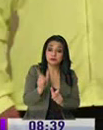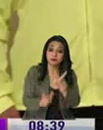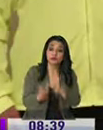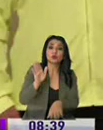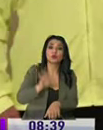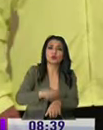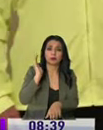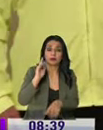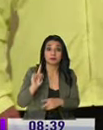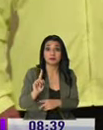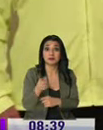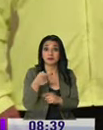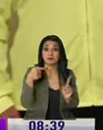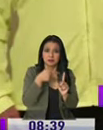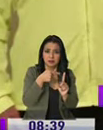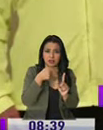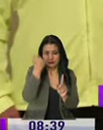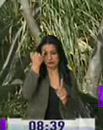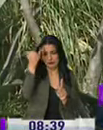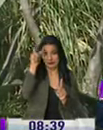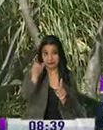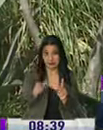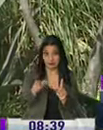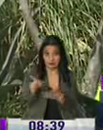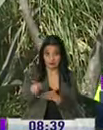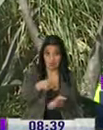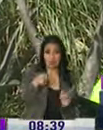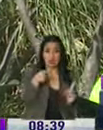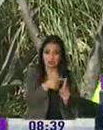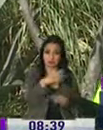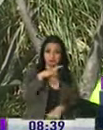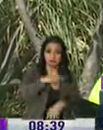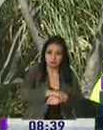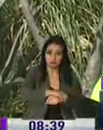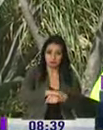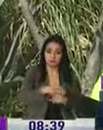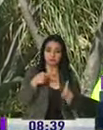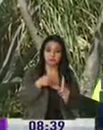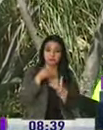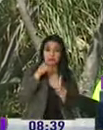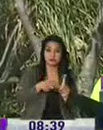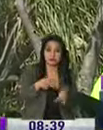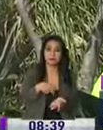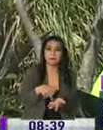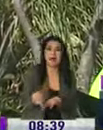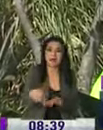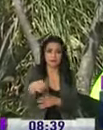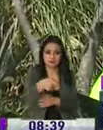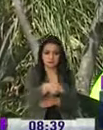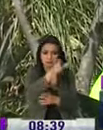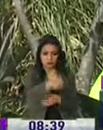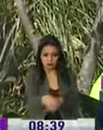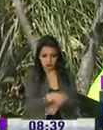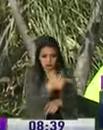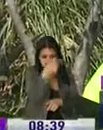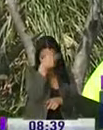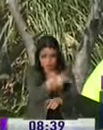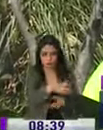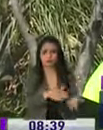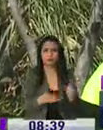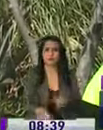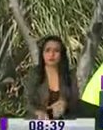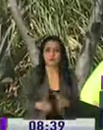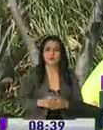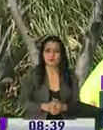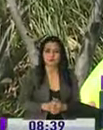fue capturado el autor intelectual. Que sería la persona que pagó o financió la muerte de Sierra el encargo a través de